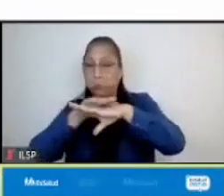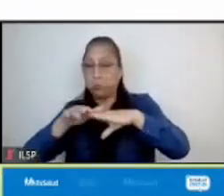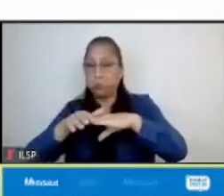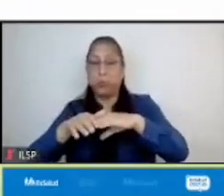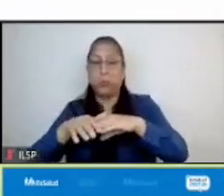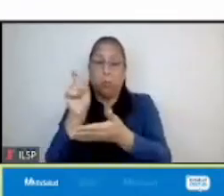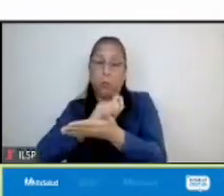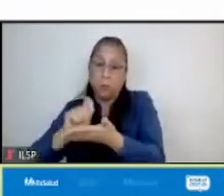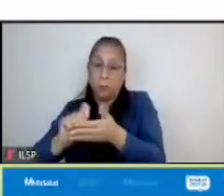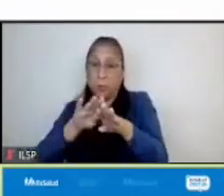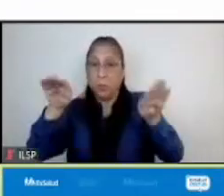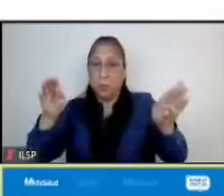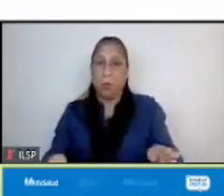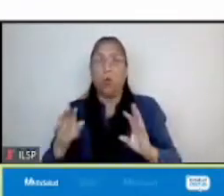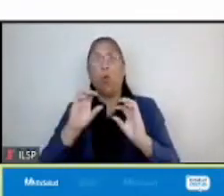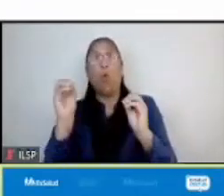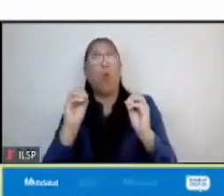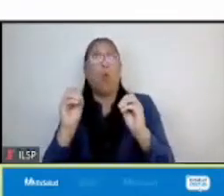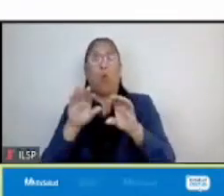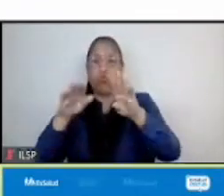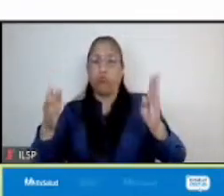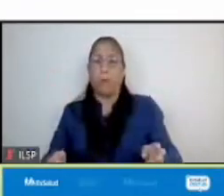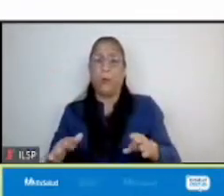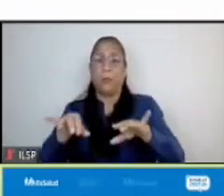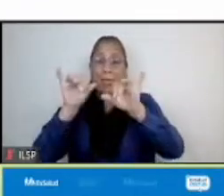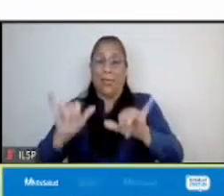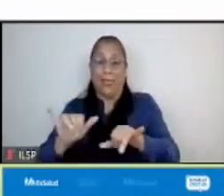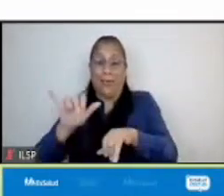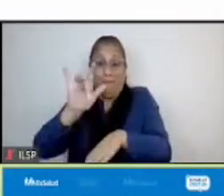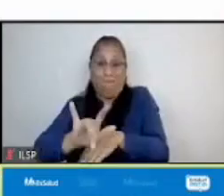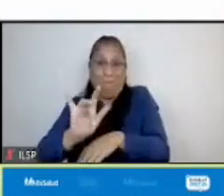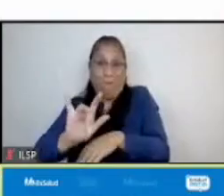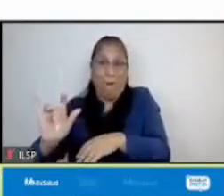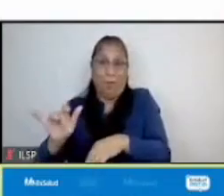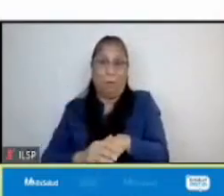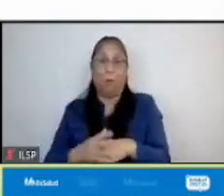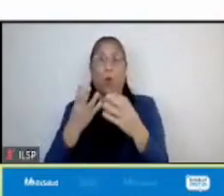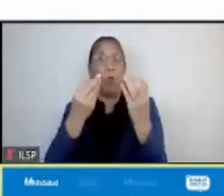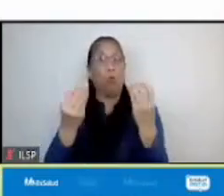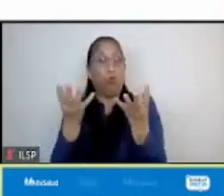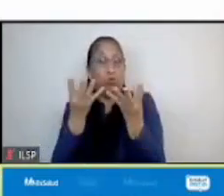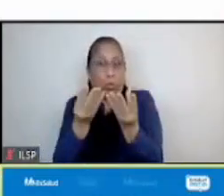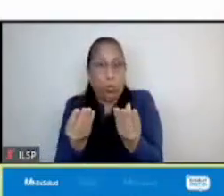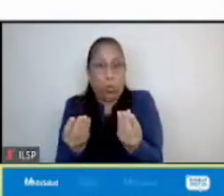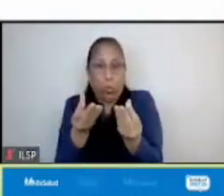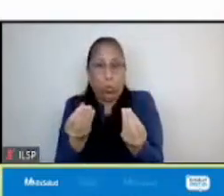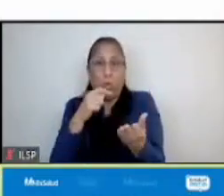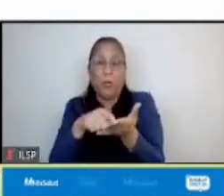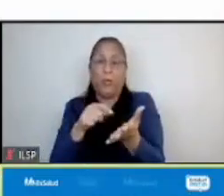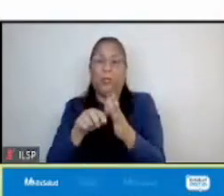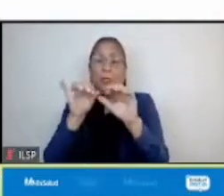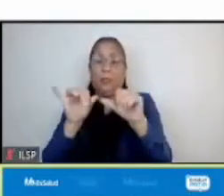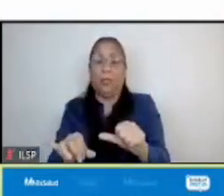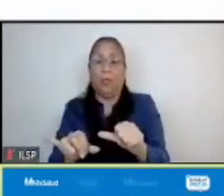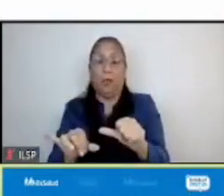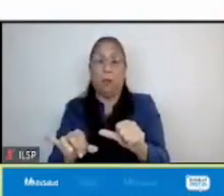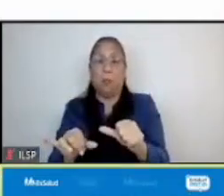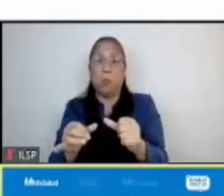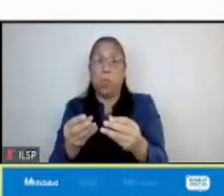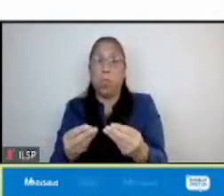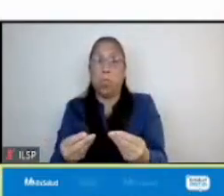como ahorita, o una mesa, lo que sea, y quedan en la superficie. Cuando hay mucha humedad, estas gotitas se demoran más tiempo en evaporarse. Y al estar en